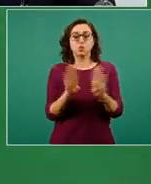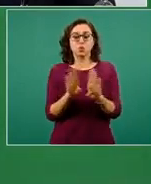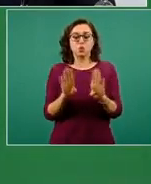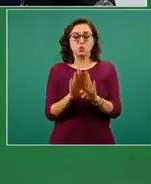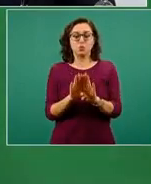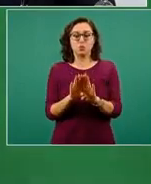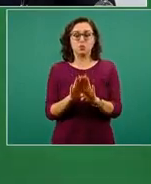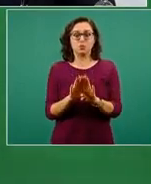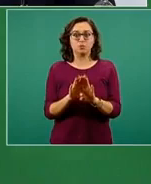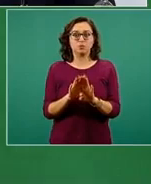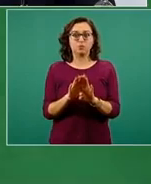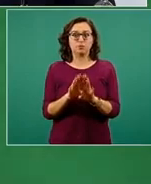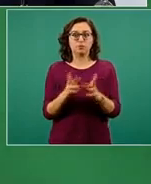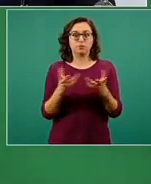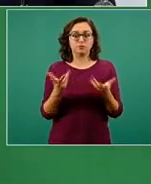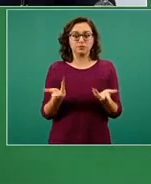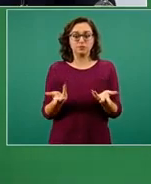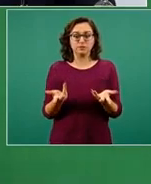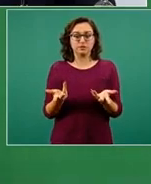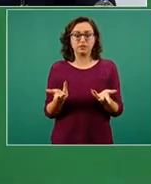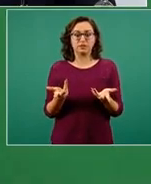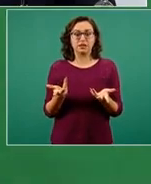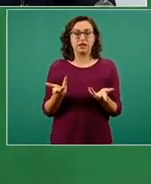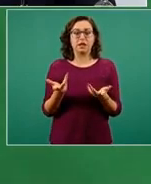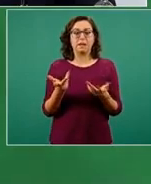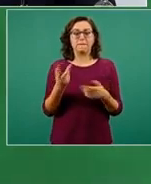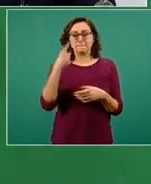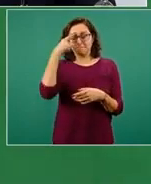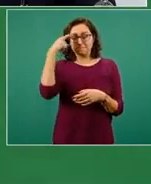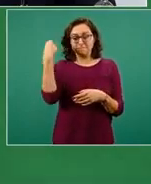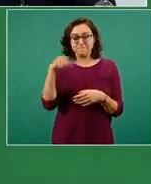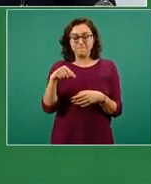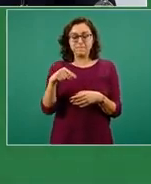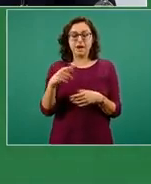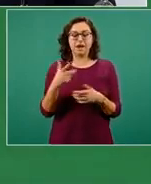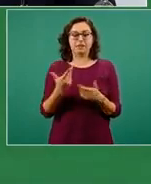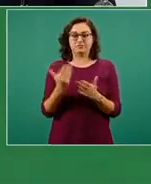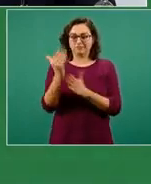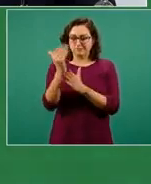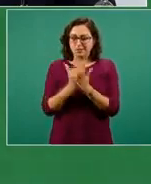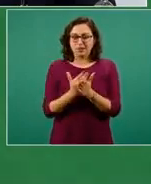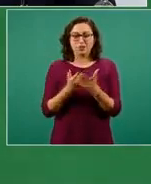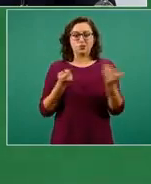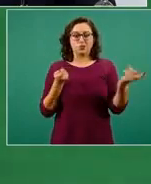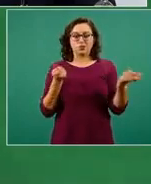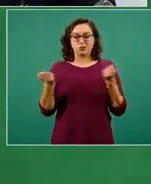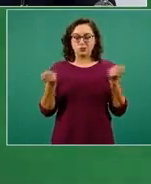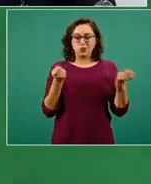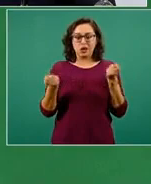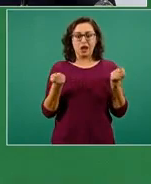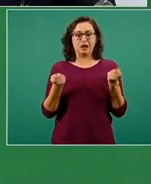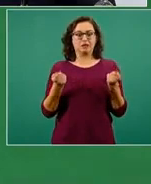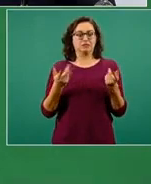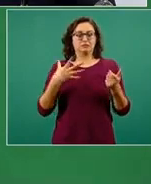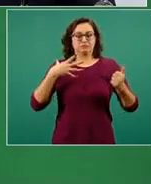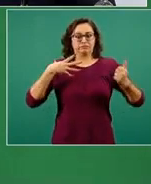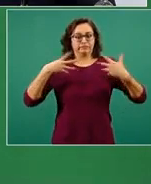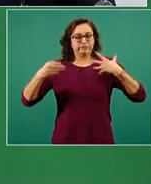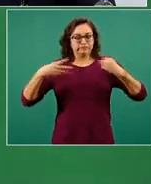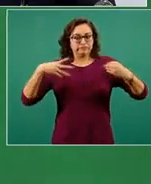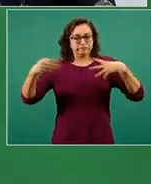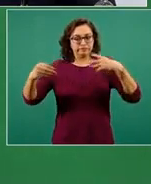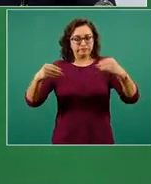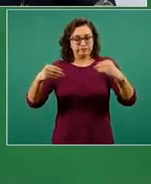como objetivo mitigar y obviamente tratar de controlar lo más posible la